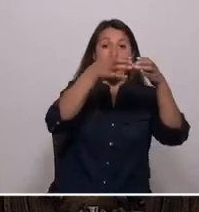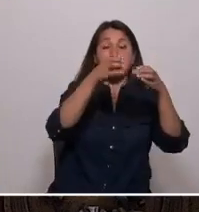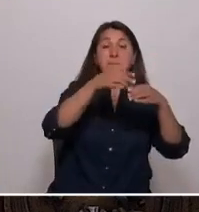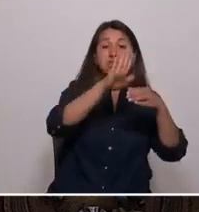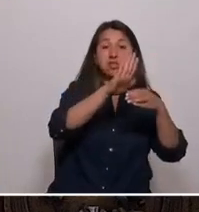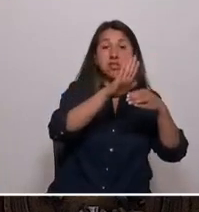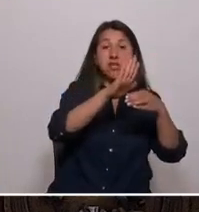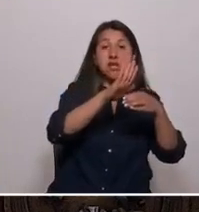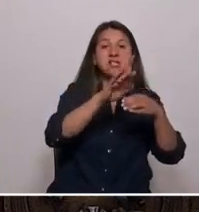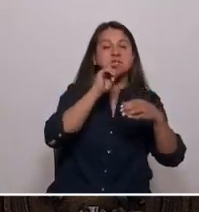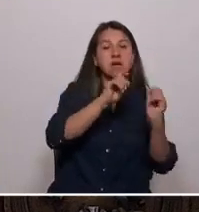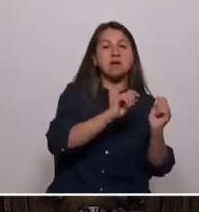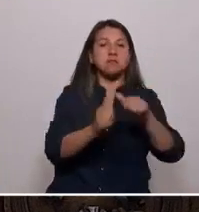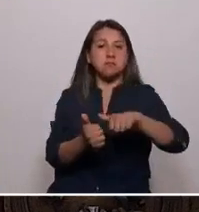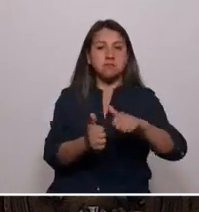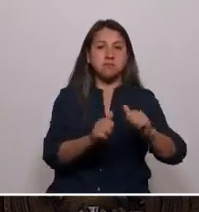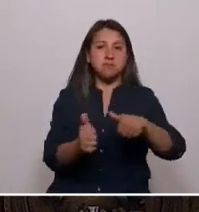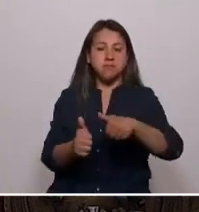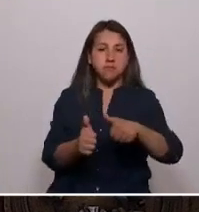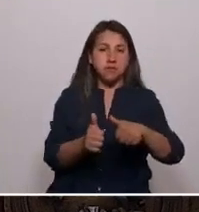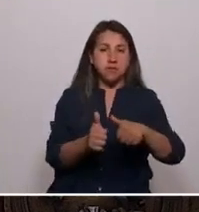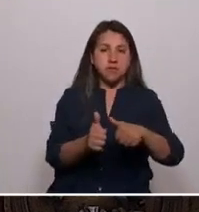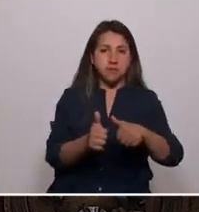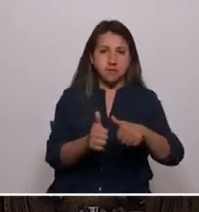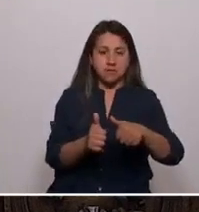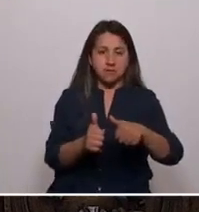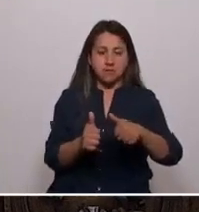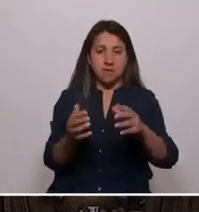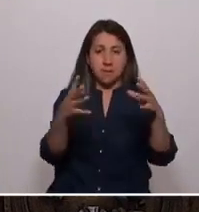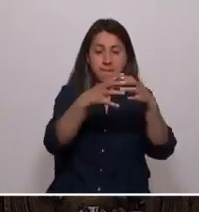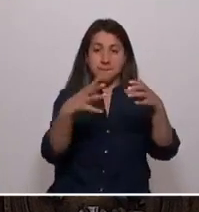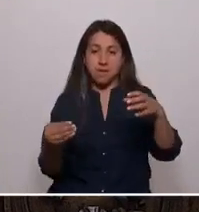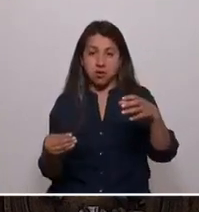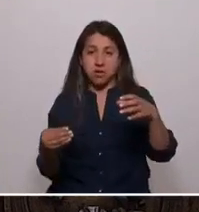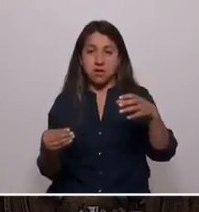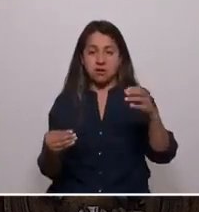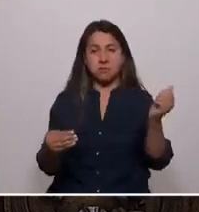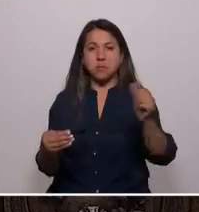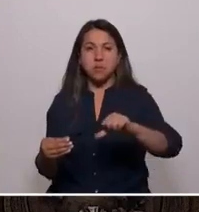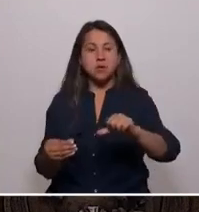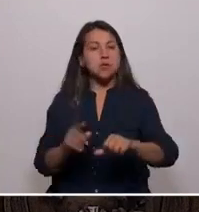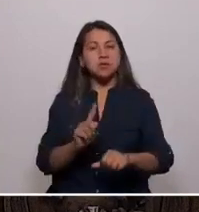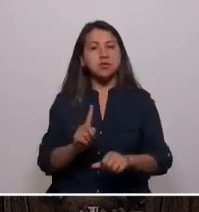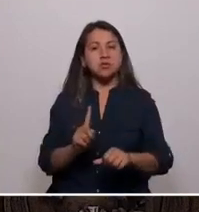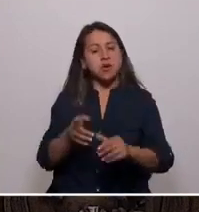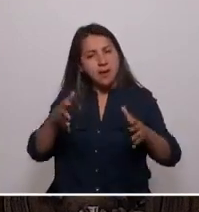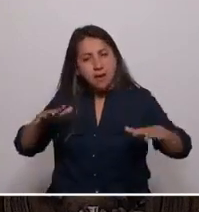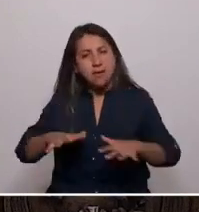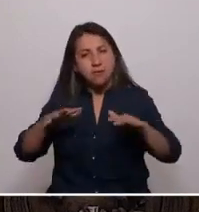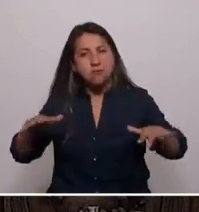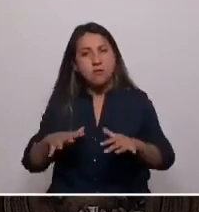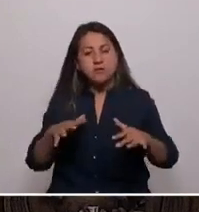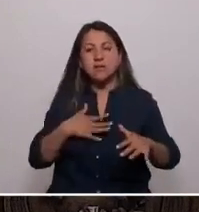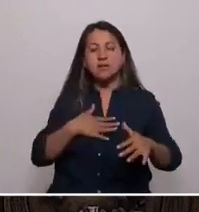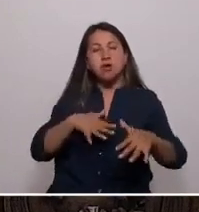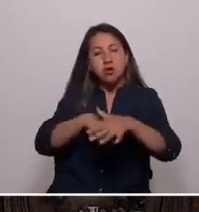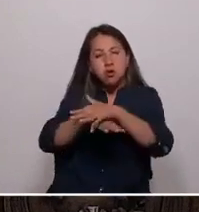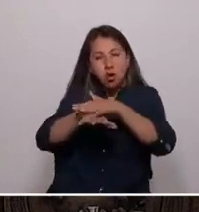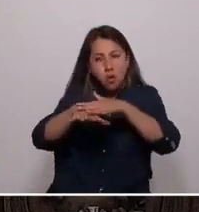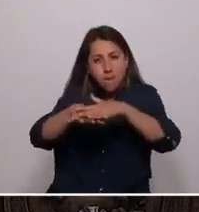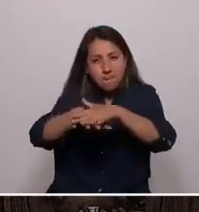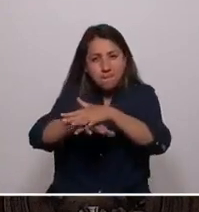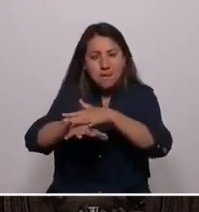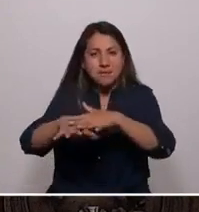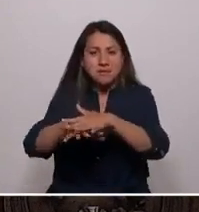en imposiciones destinadas a vencer a la minoría, sino que concentrar los esfuerzos en convencer con la fuerza